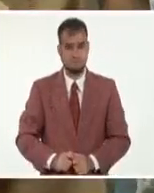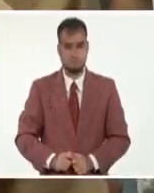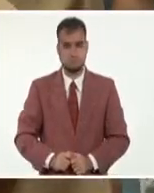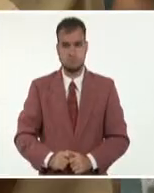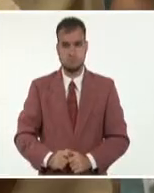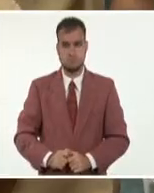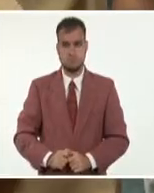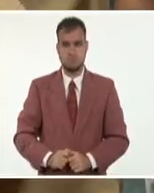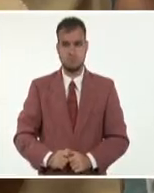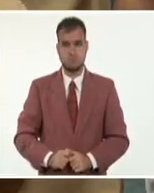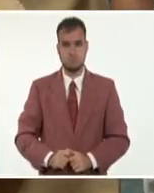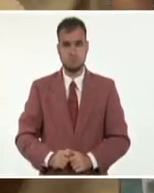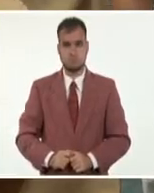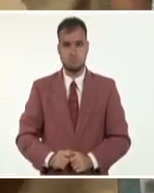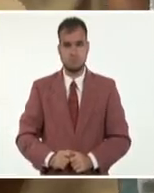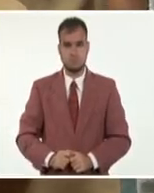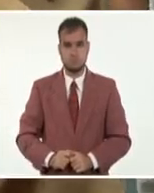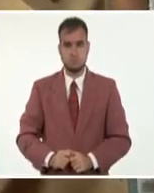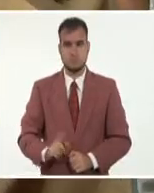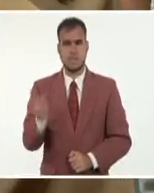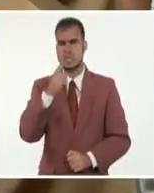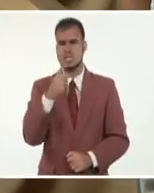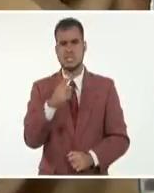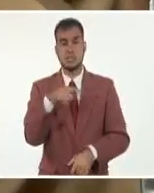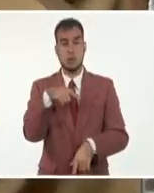En el momento que termina la guerra,